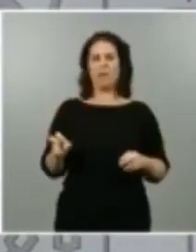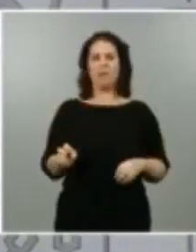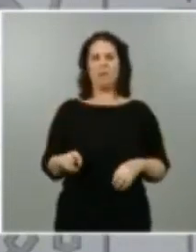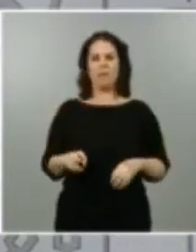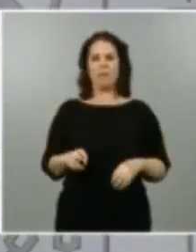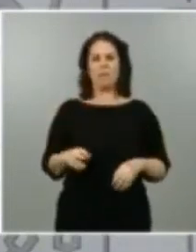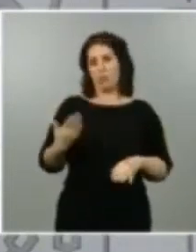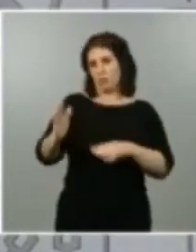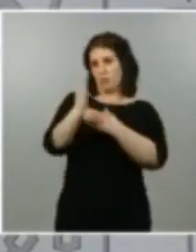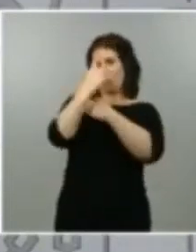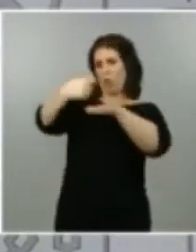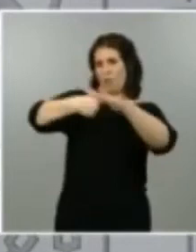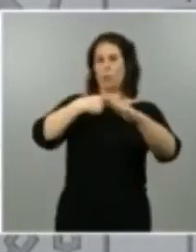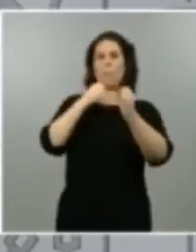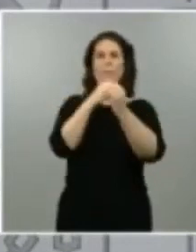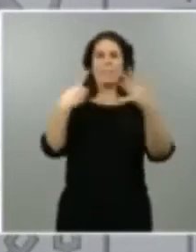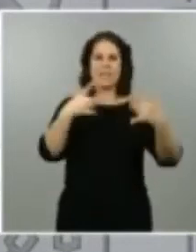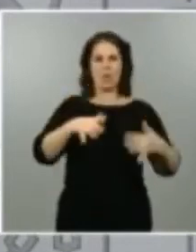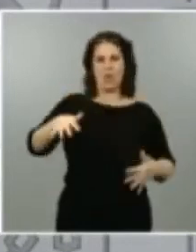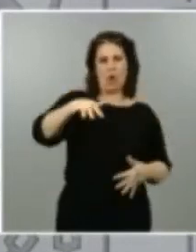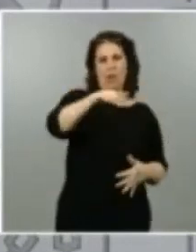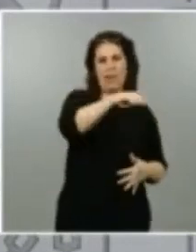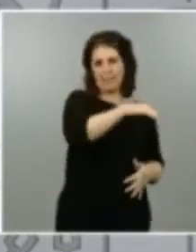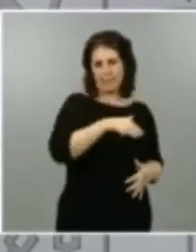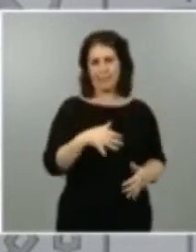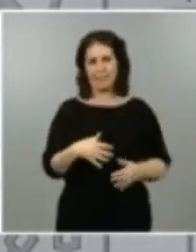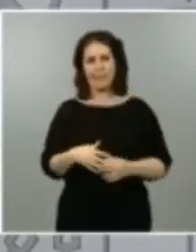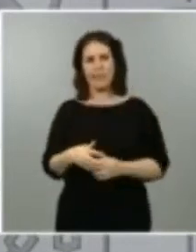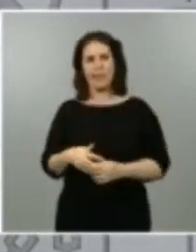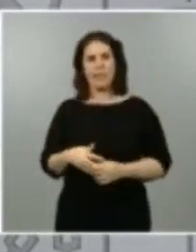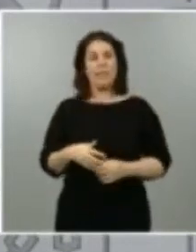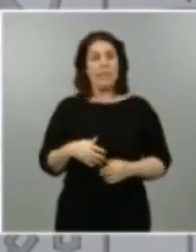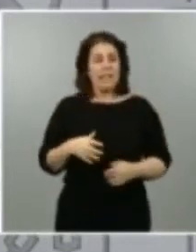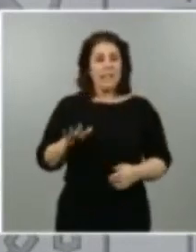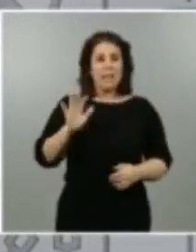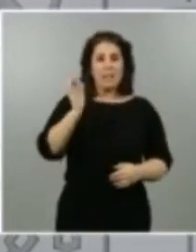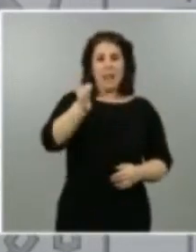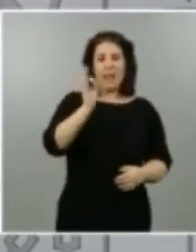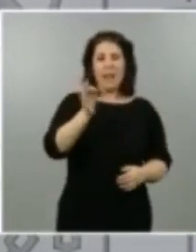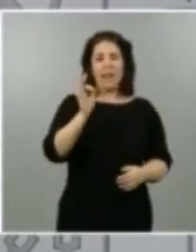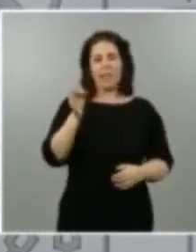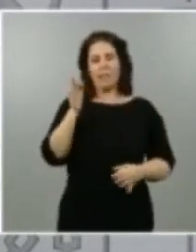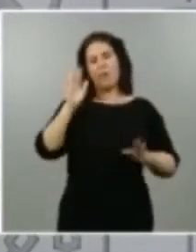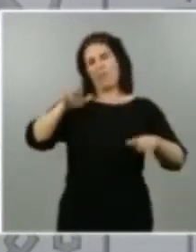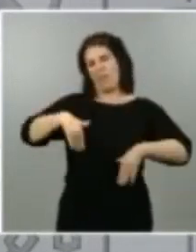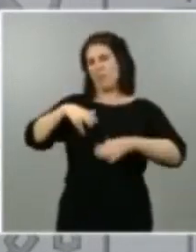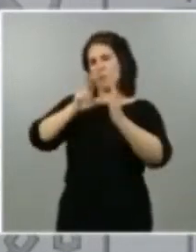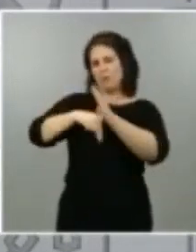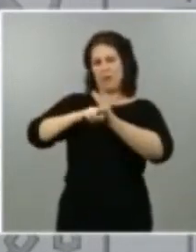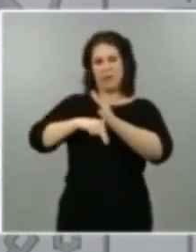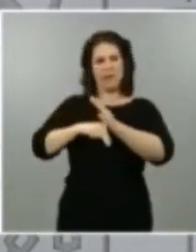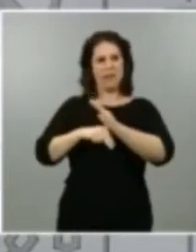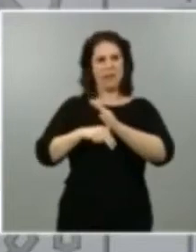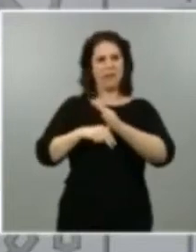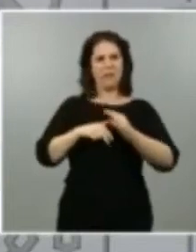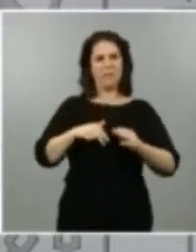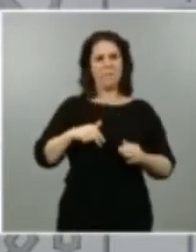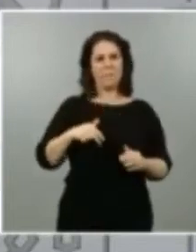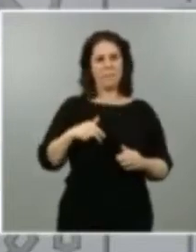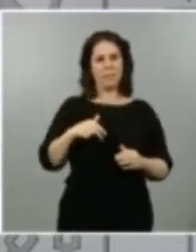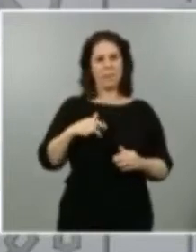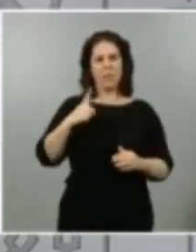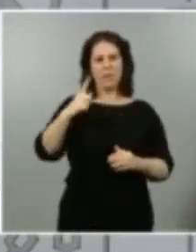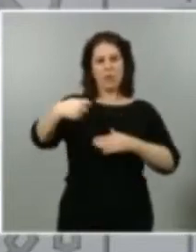zonas y sí que es cierto lo cierto es que nos llegó muy tarde pero sí que es cierto que hubo una solicitud de algunas zonas